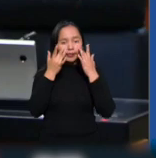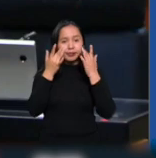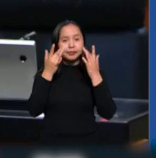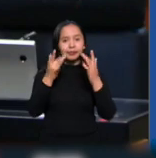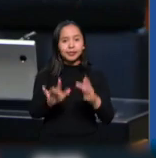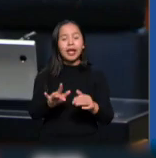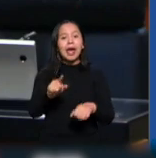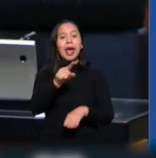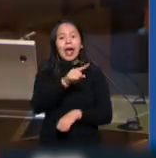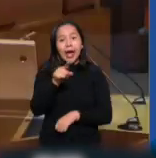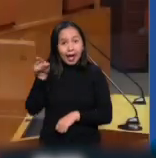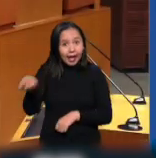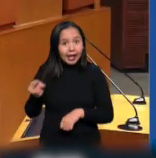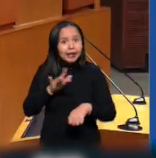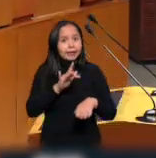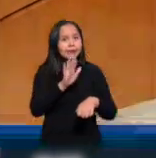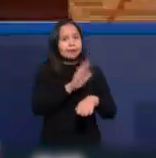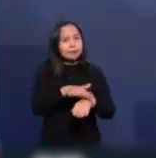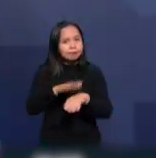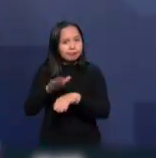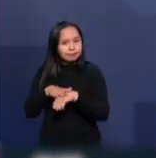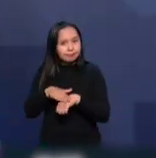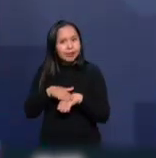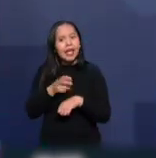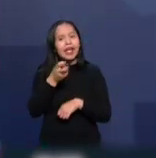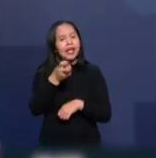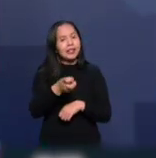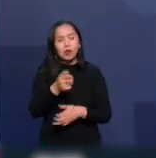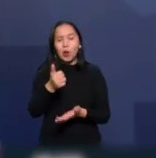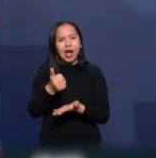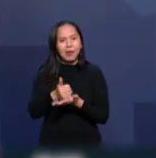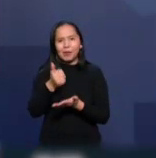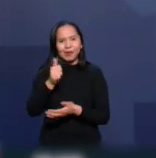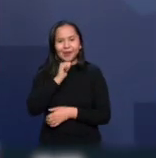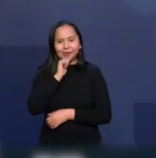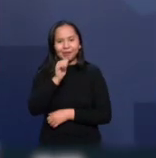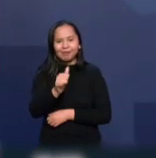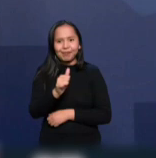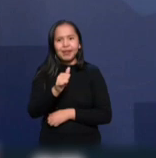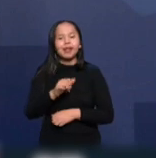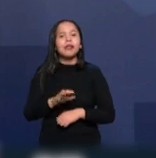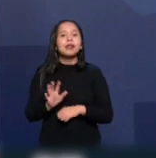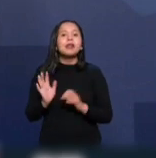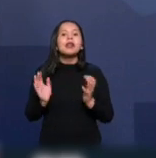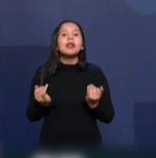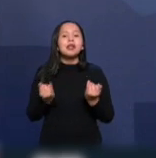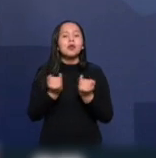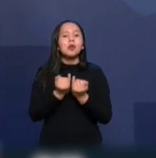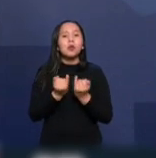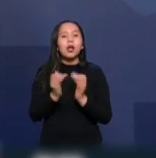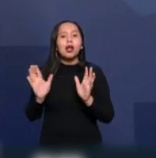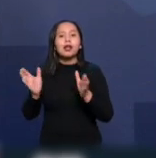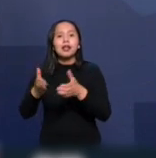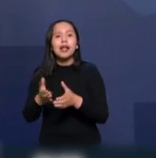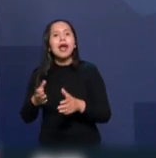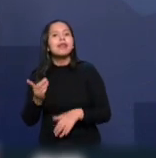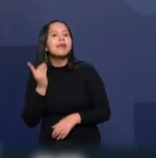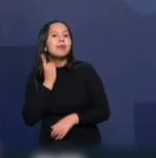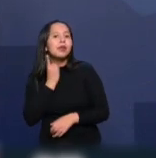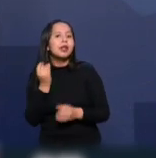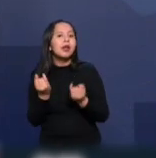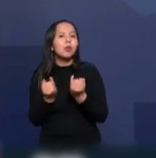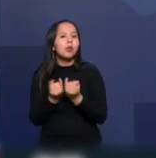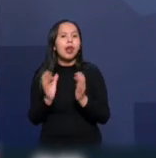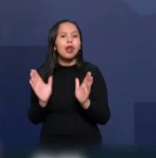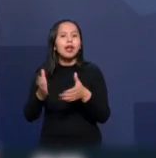y advirtió que la Cámara Alta podría incluso no aceptarlas. En este contexto, las cámaras de diputados y senadores aprobaron